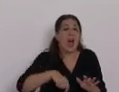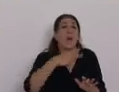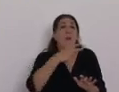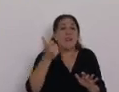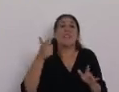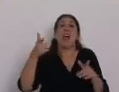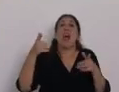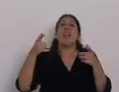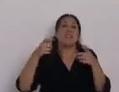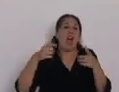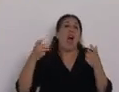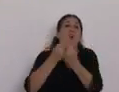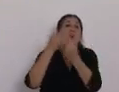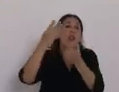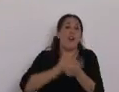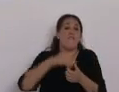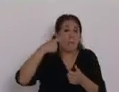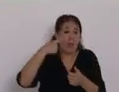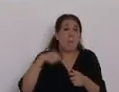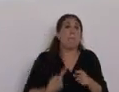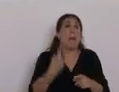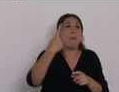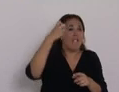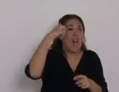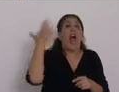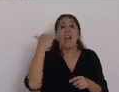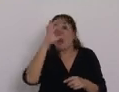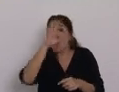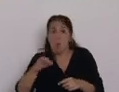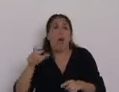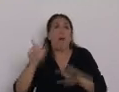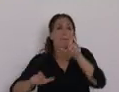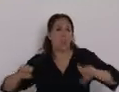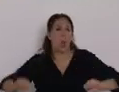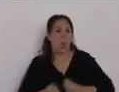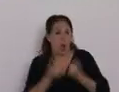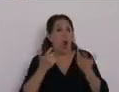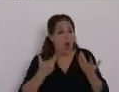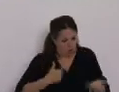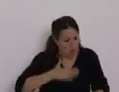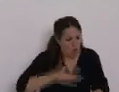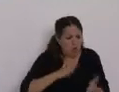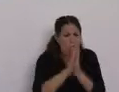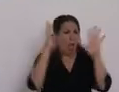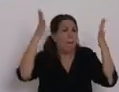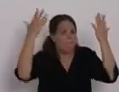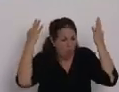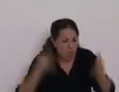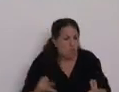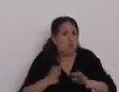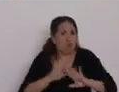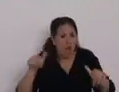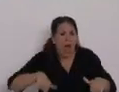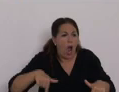Parlamento, porque cuando no pasa por el Parlamento muchas veces la gente se ignora absolutamente lo que pasa. Yo celebro, valoro y aplaudo esa decisión de que estemos